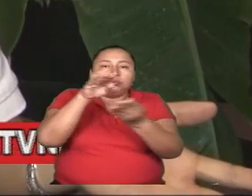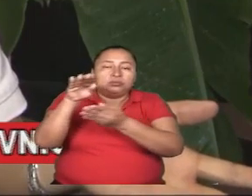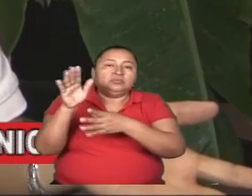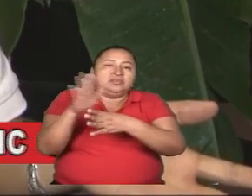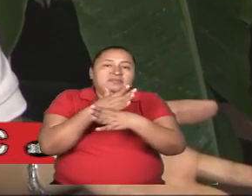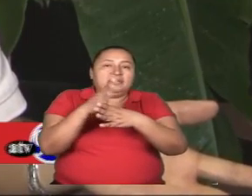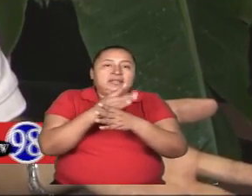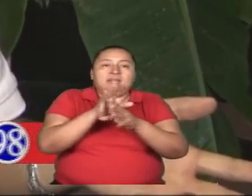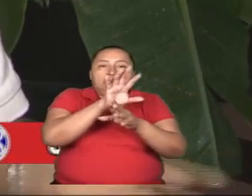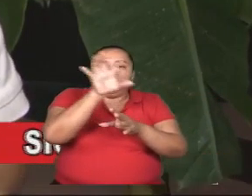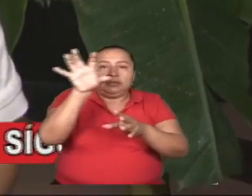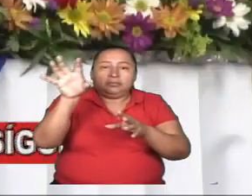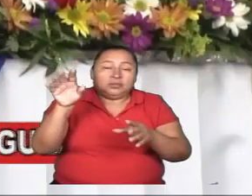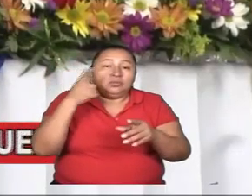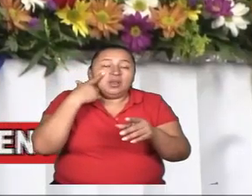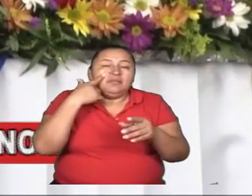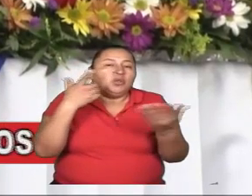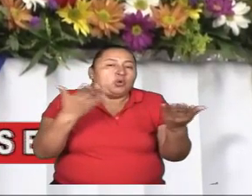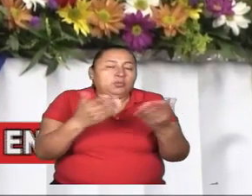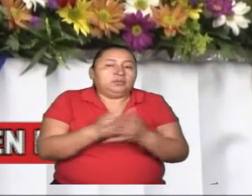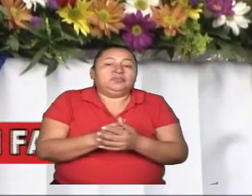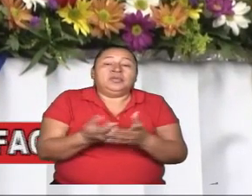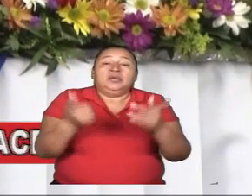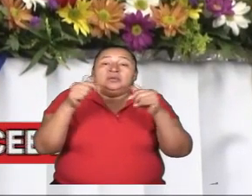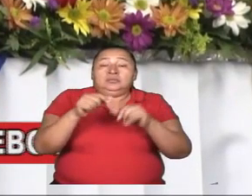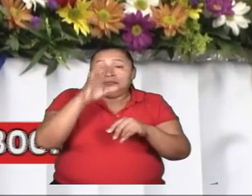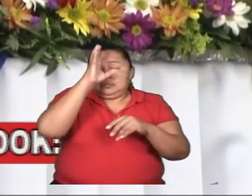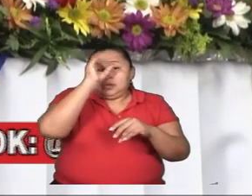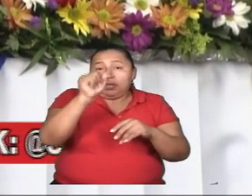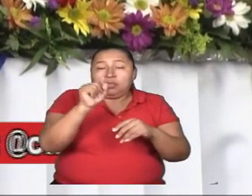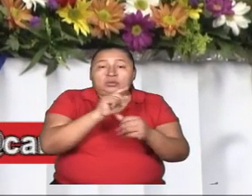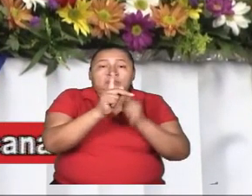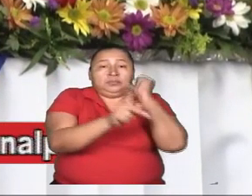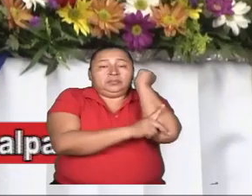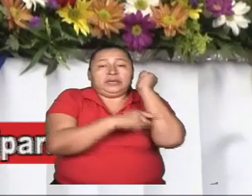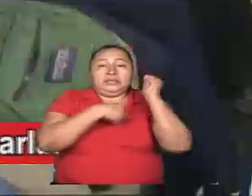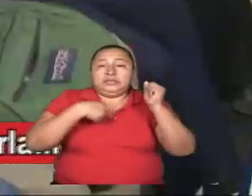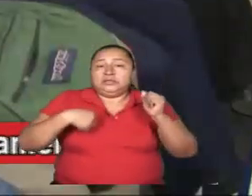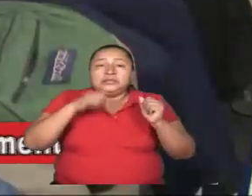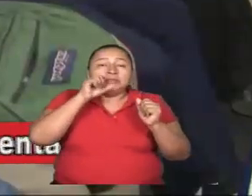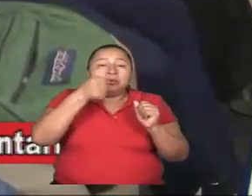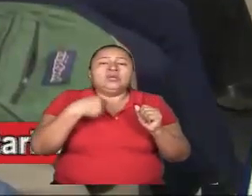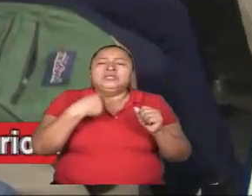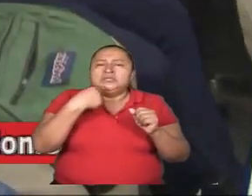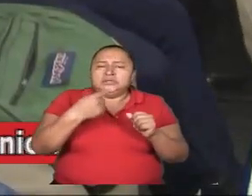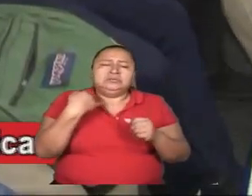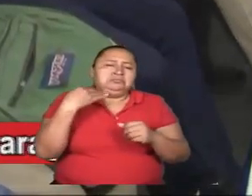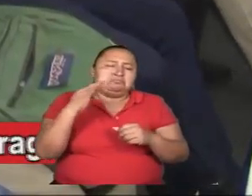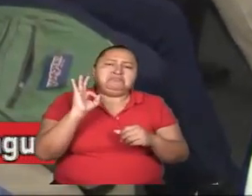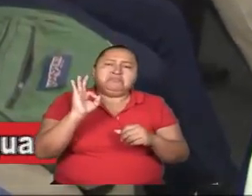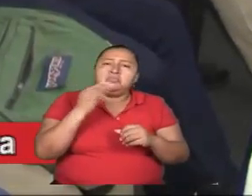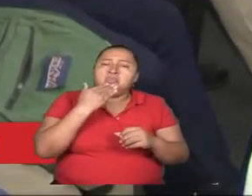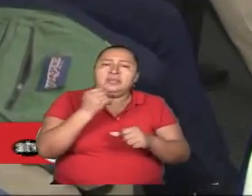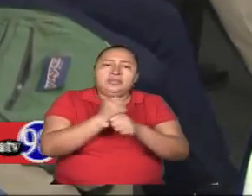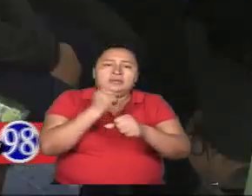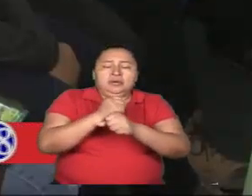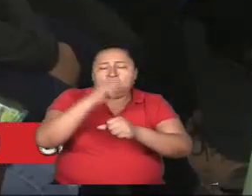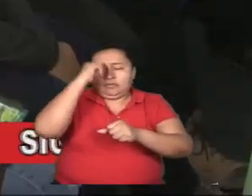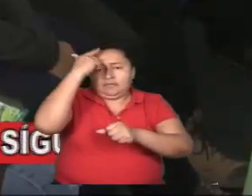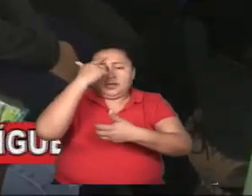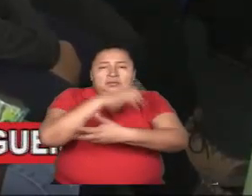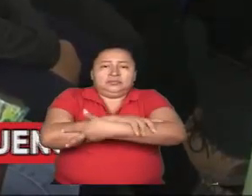diferentes departamentos. Por su parte, el embajador de la República de China, Taiwán, reconoció el trabajo que realiza el gobierno del